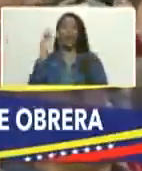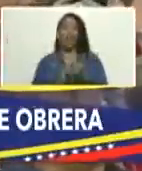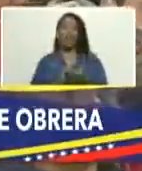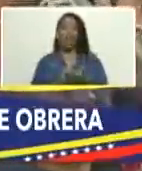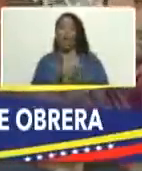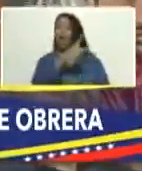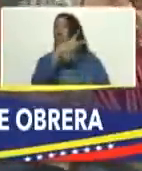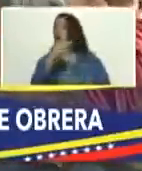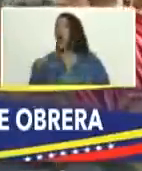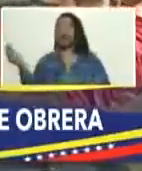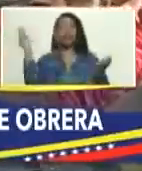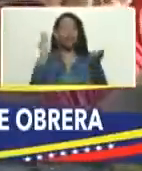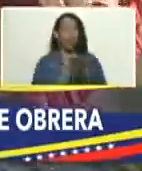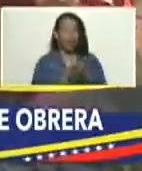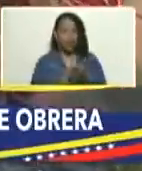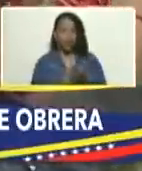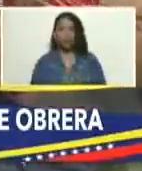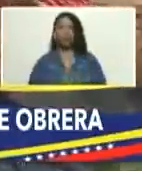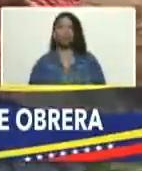no volverán